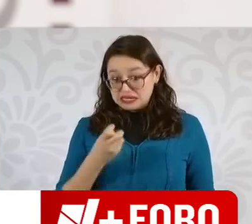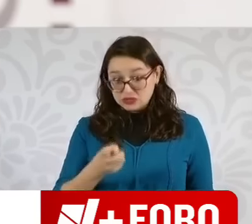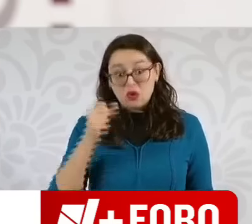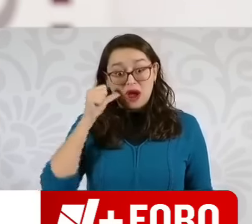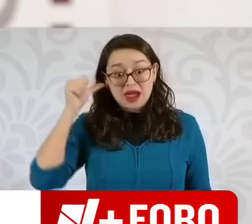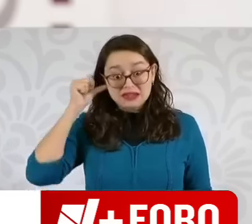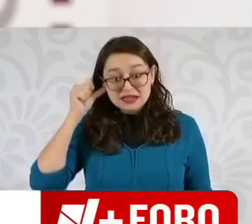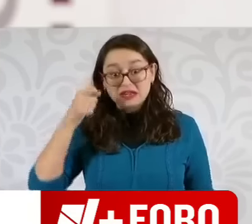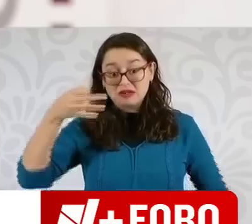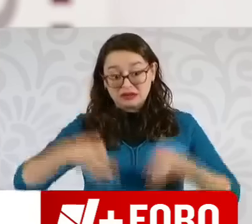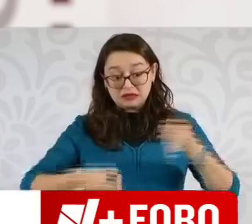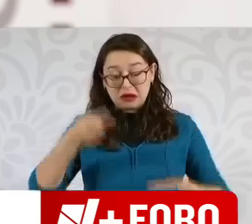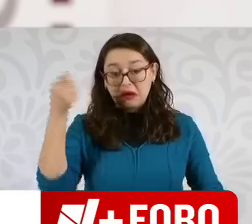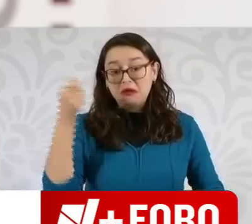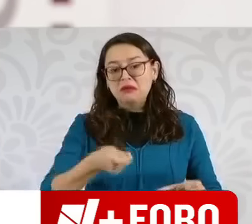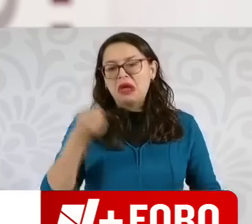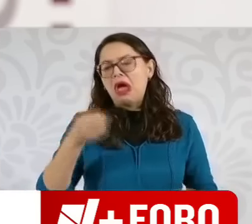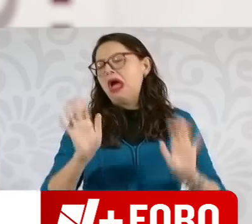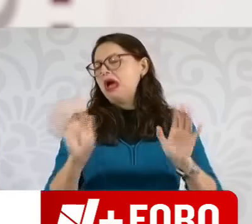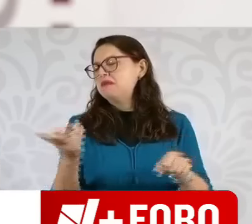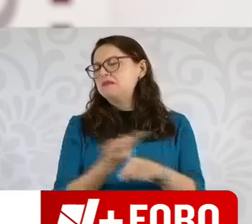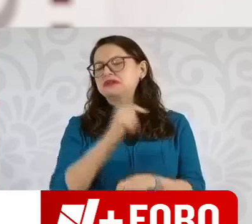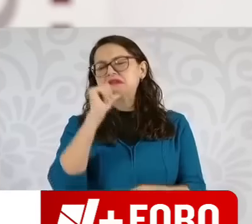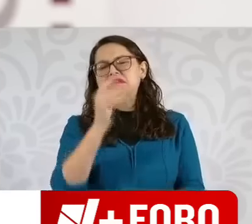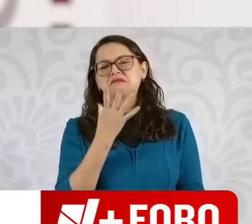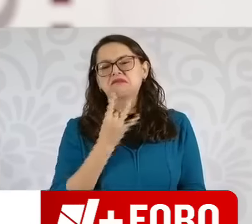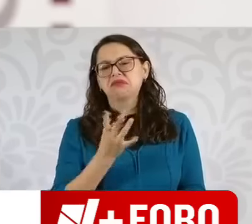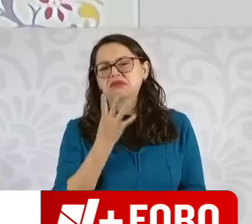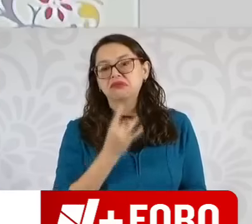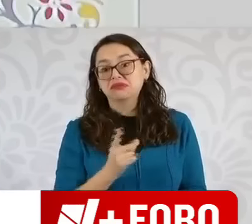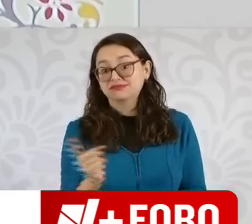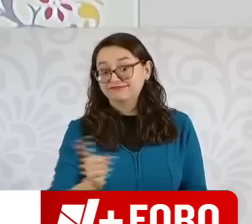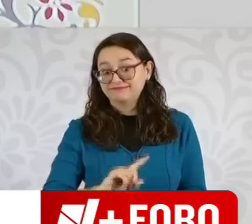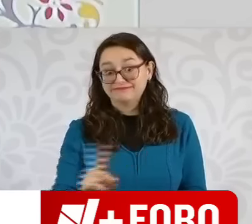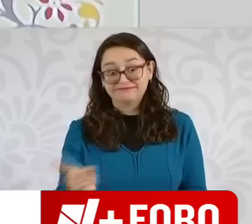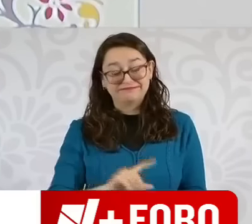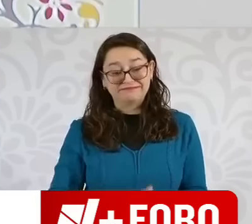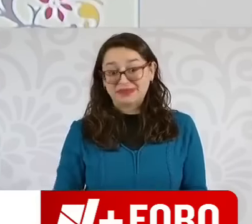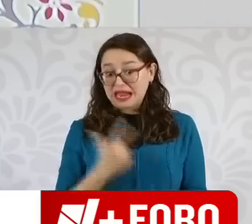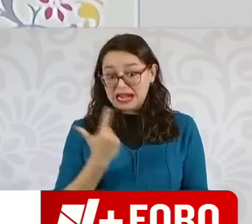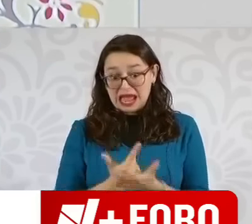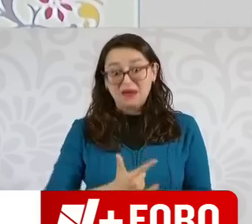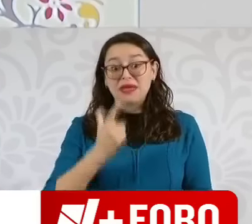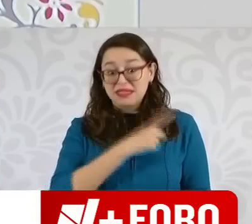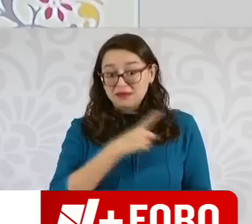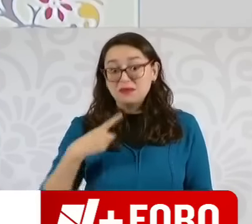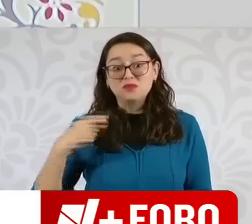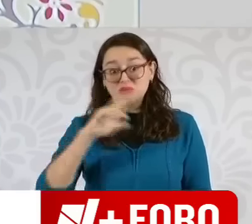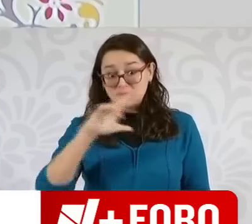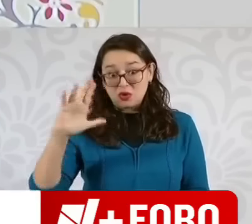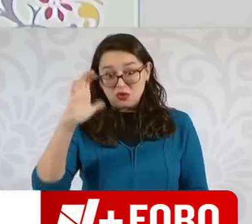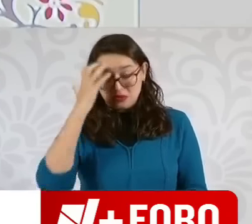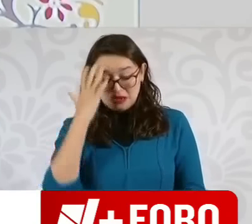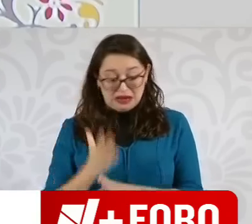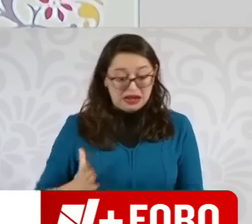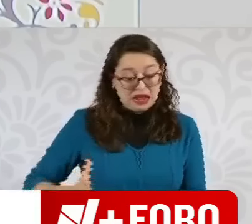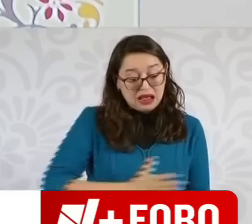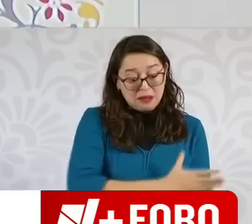la CIA y de la DEA. Y dice, bueno, por un lado lo estuvieron condecorando durante años y después vienen y lo